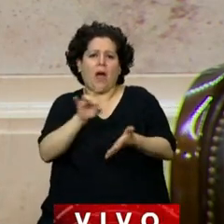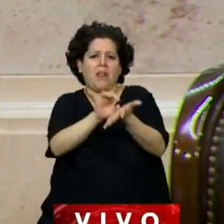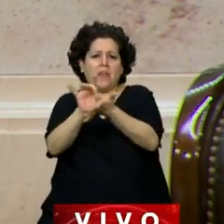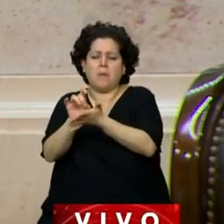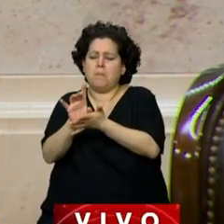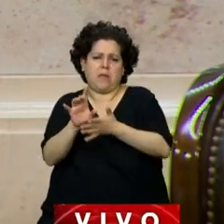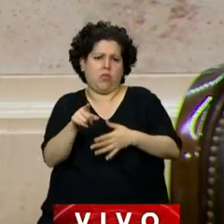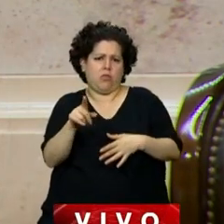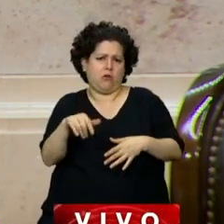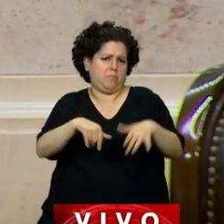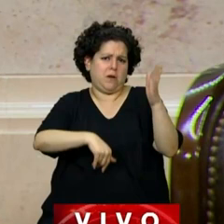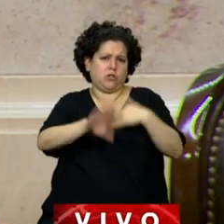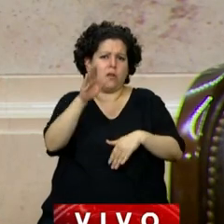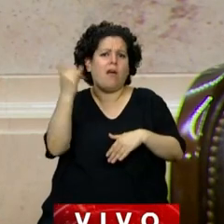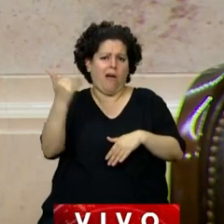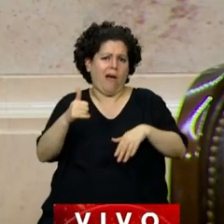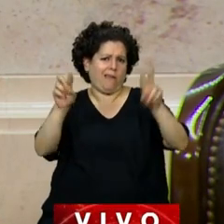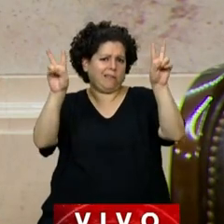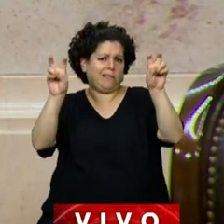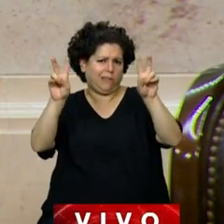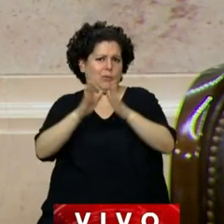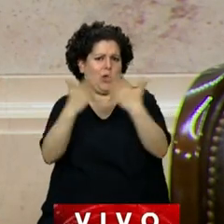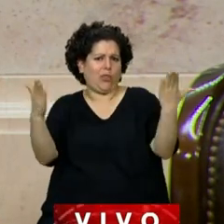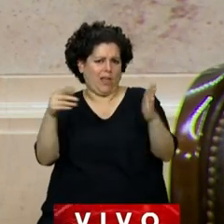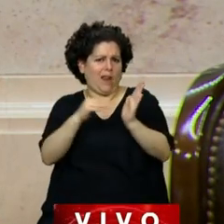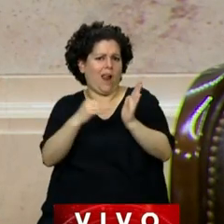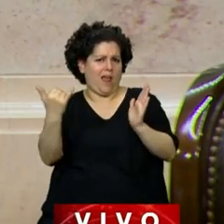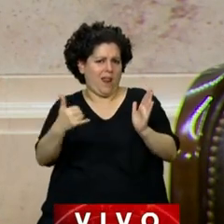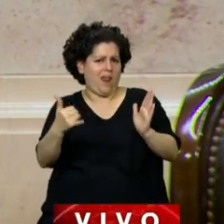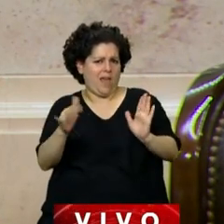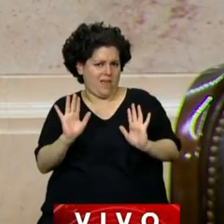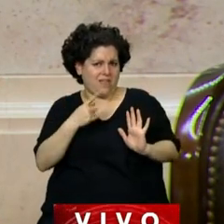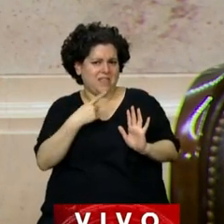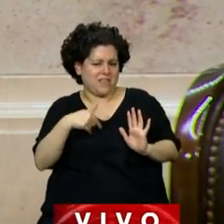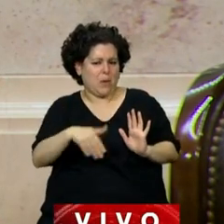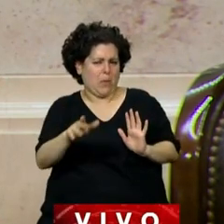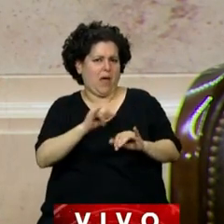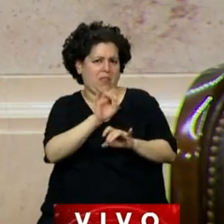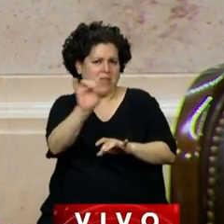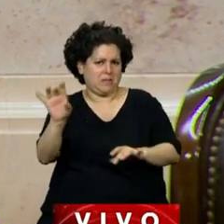Estado, eso está en los titulares en todos los diarios.